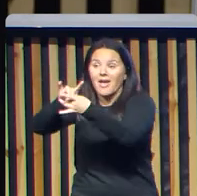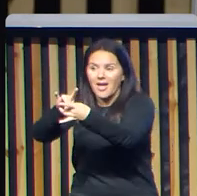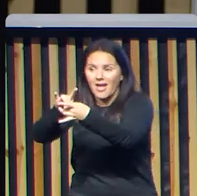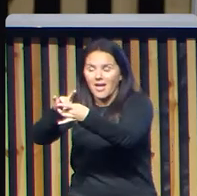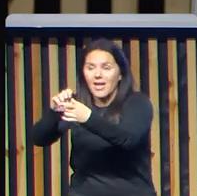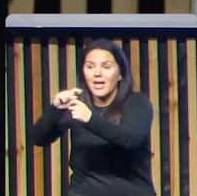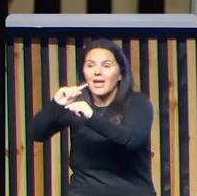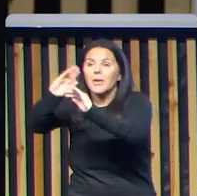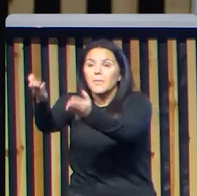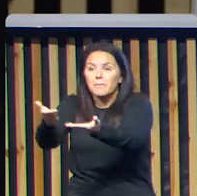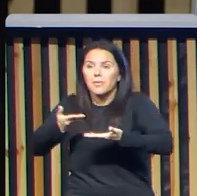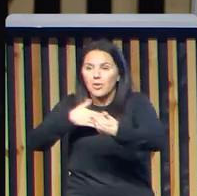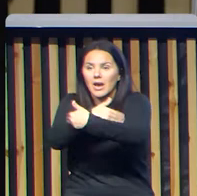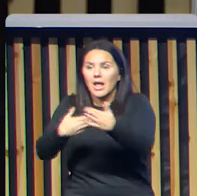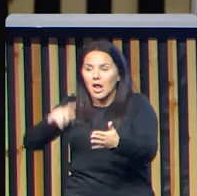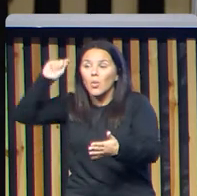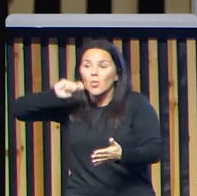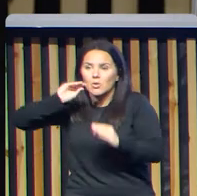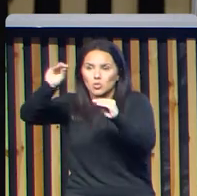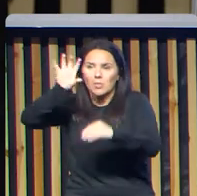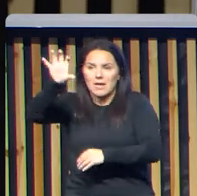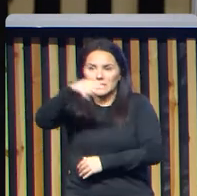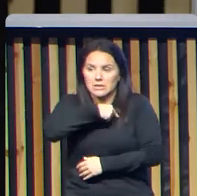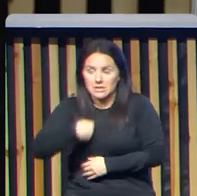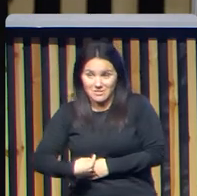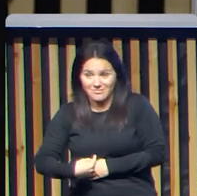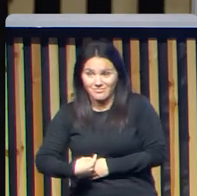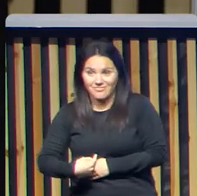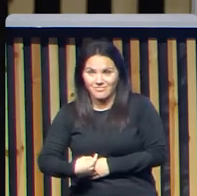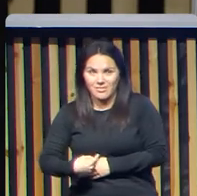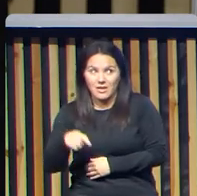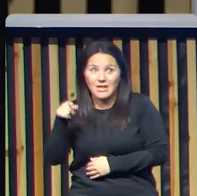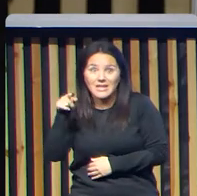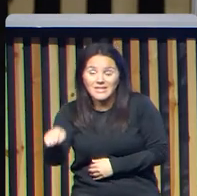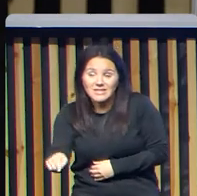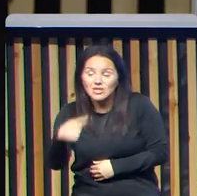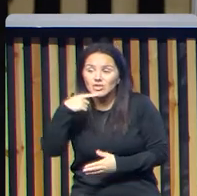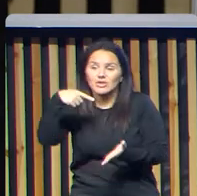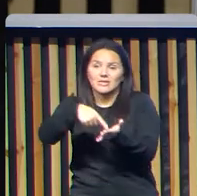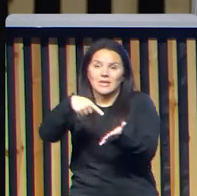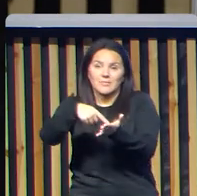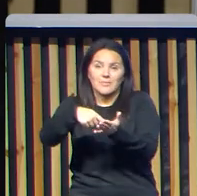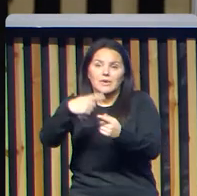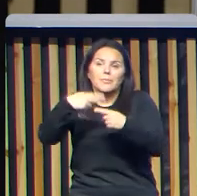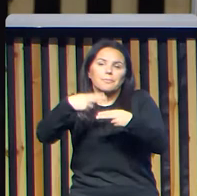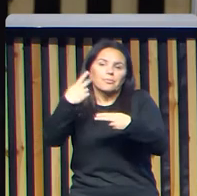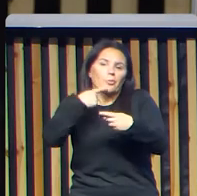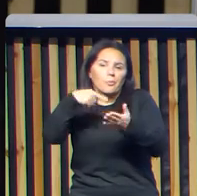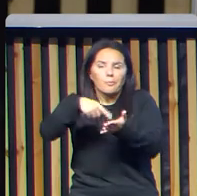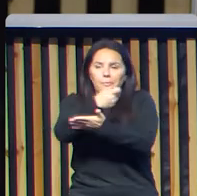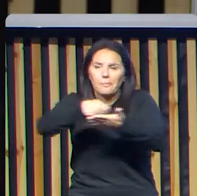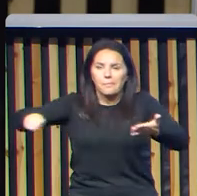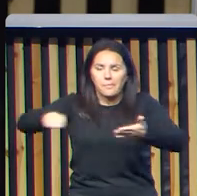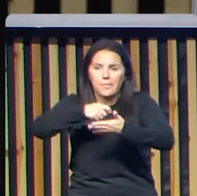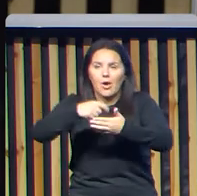regalo de cumpleaños desde China y esto es aduanas tributos relacionado con aduanas